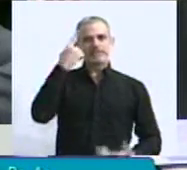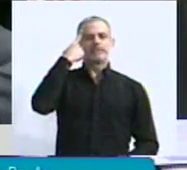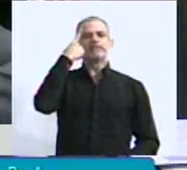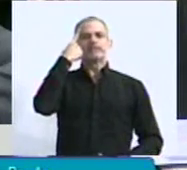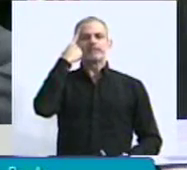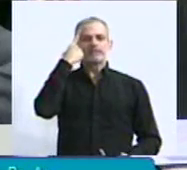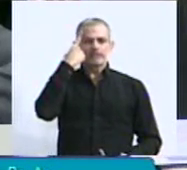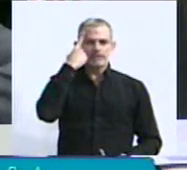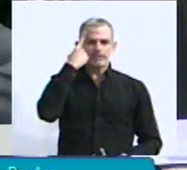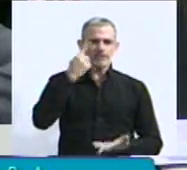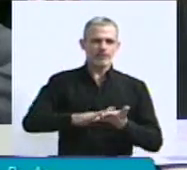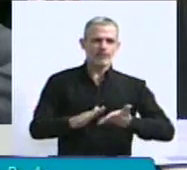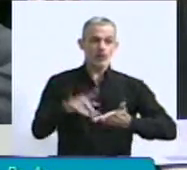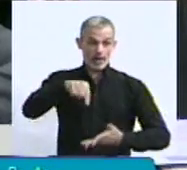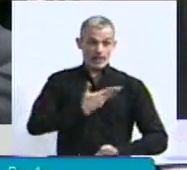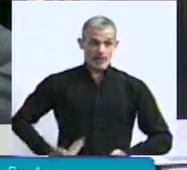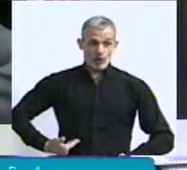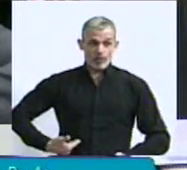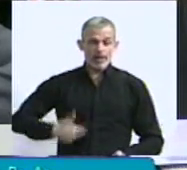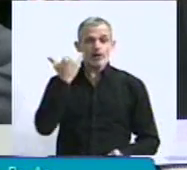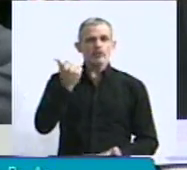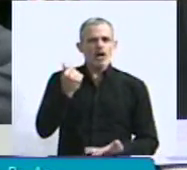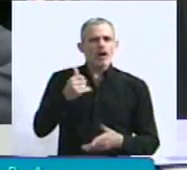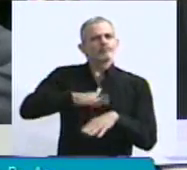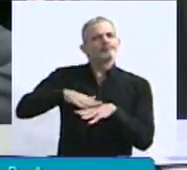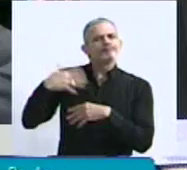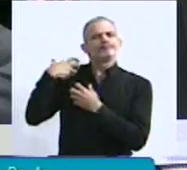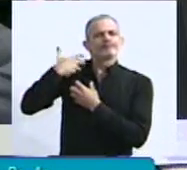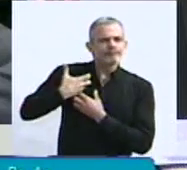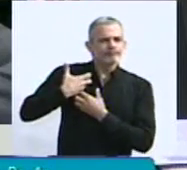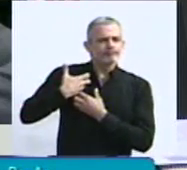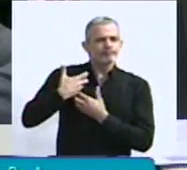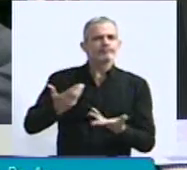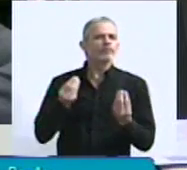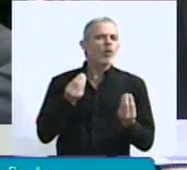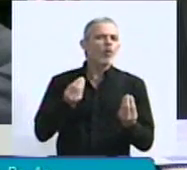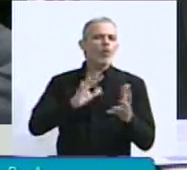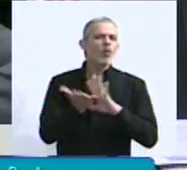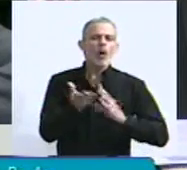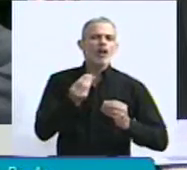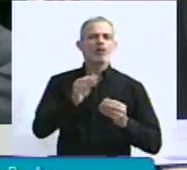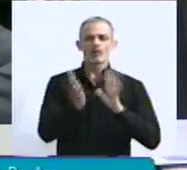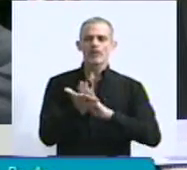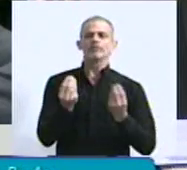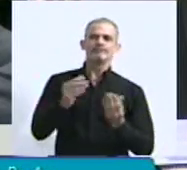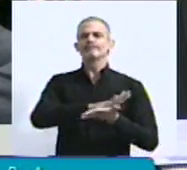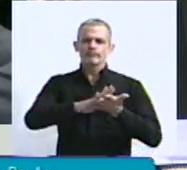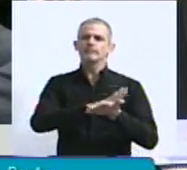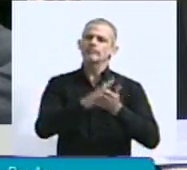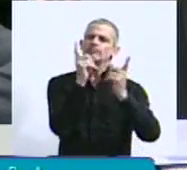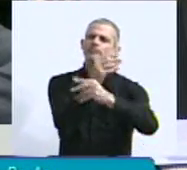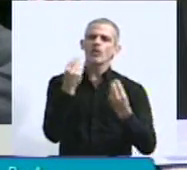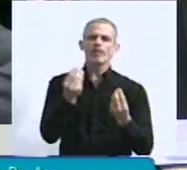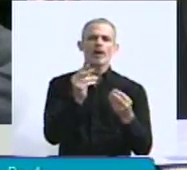replantean, y este gobierno se las toma sobre su hombro, la necesidad de reparar